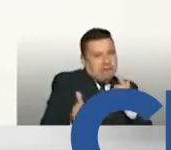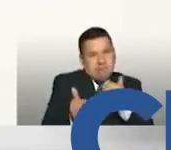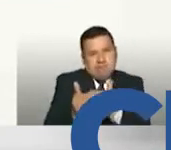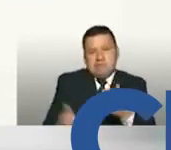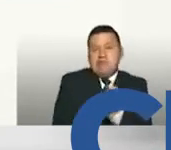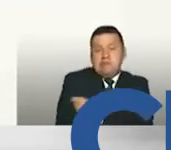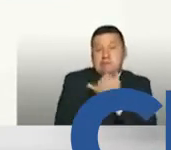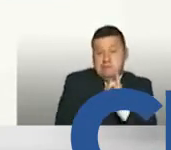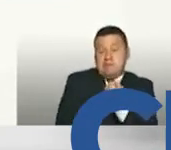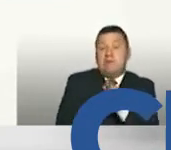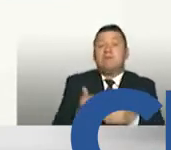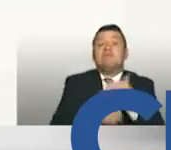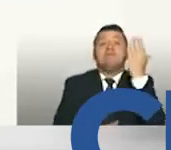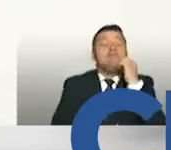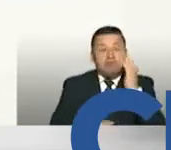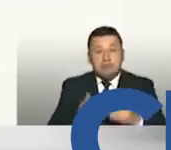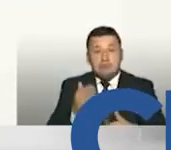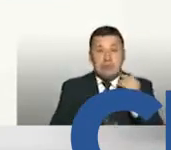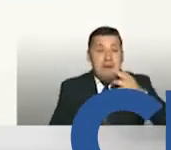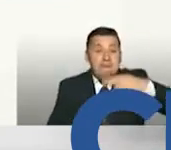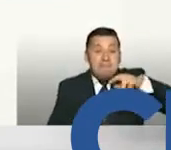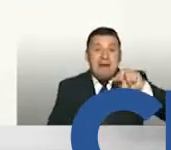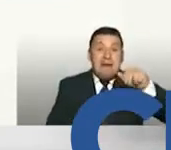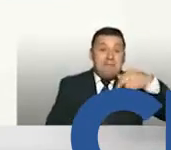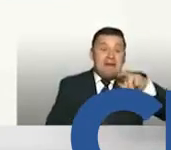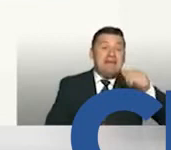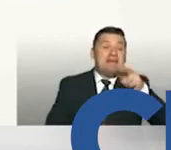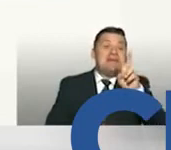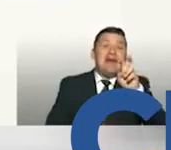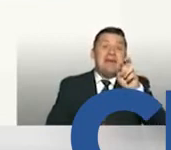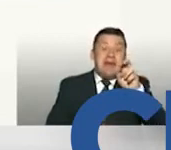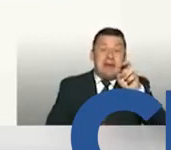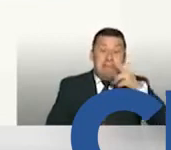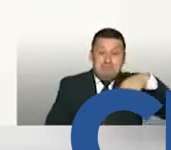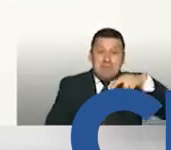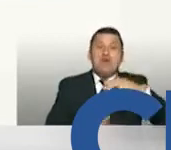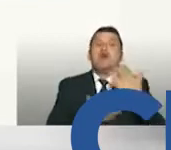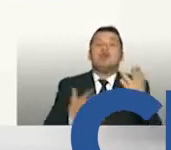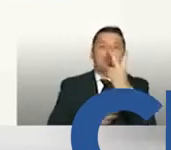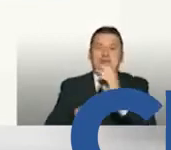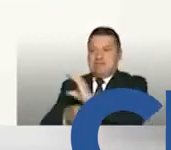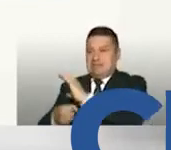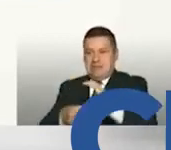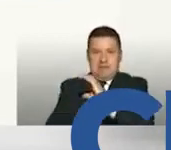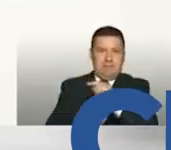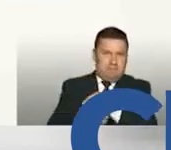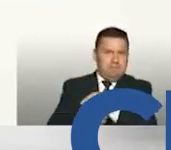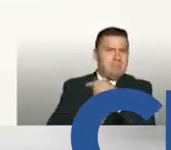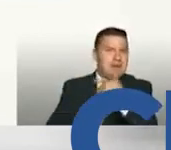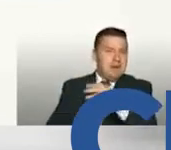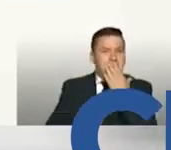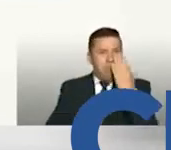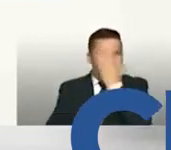neiva buenaventura e ibagué el lunes siguiente inician en yopal florencia arauca de mocoa y villavicencio